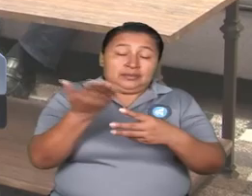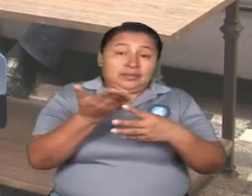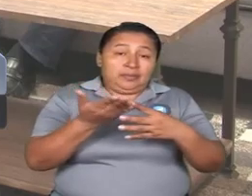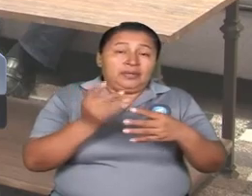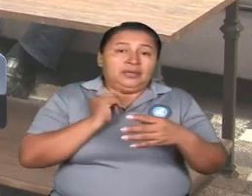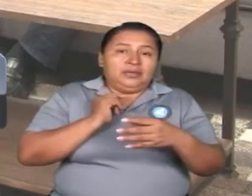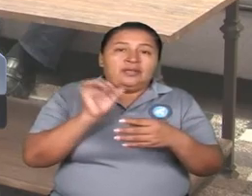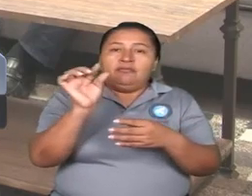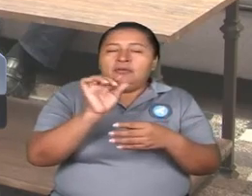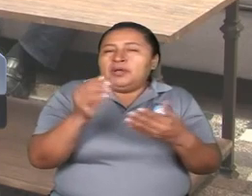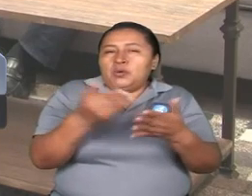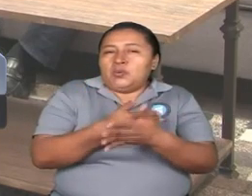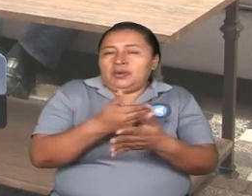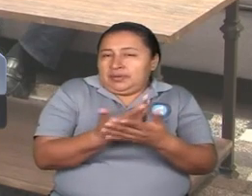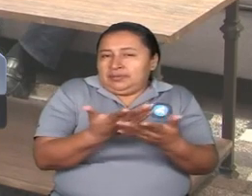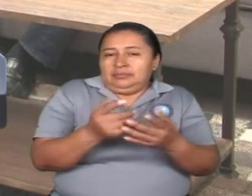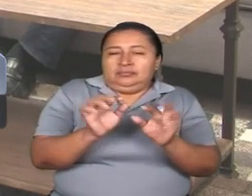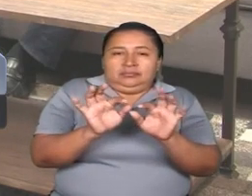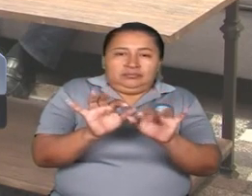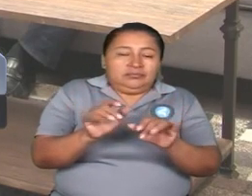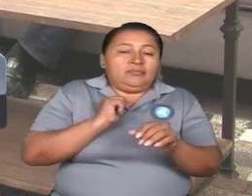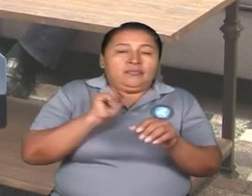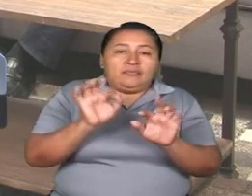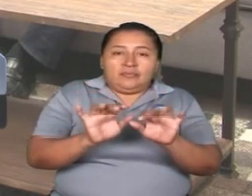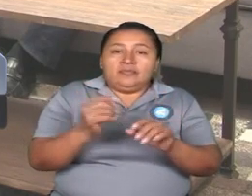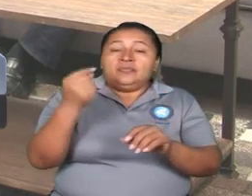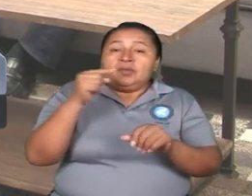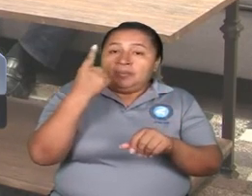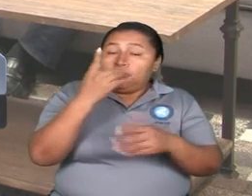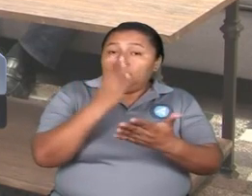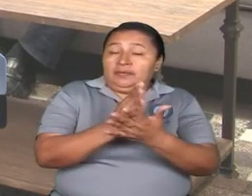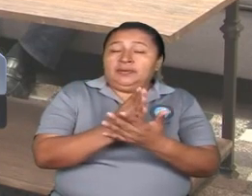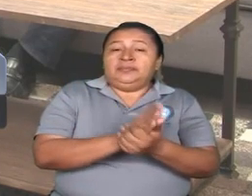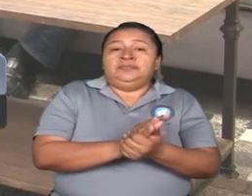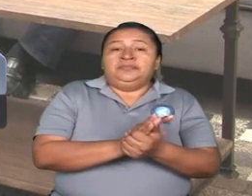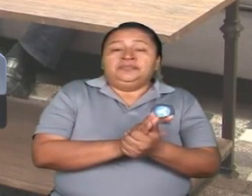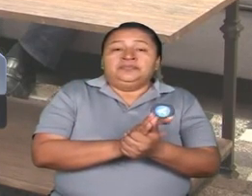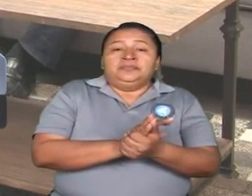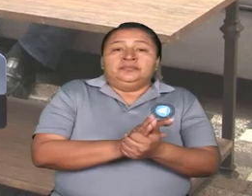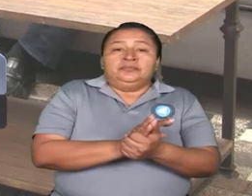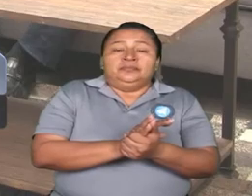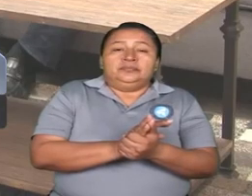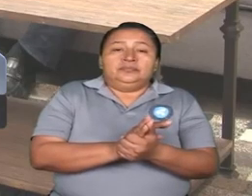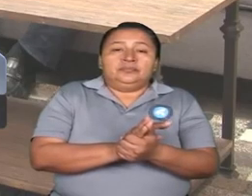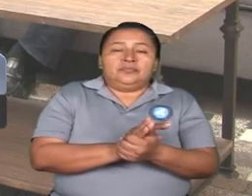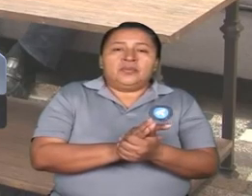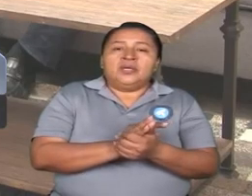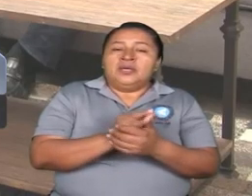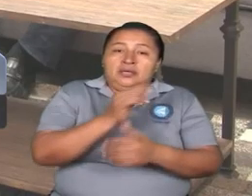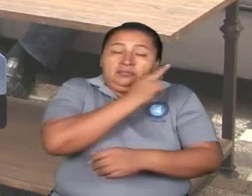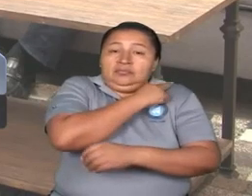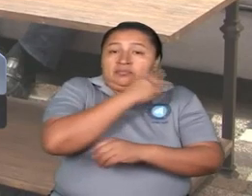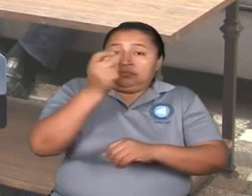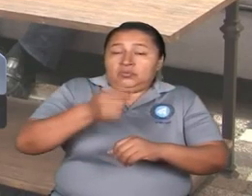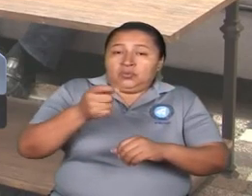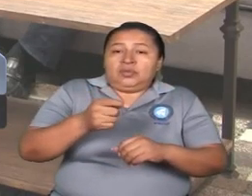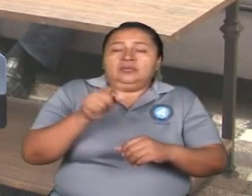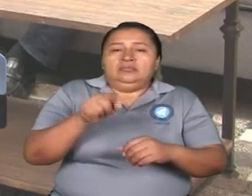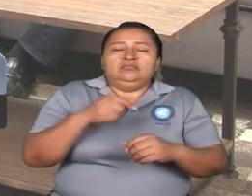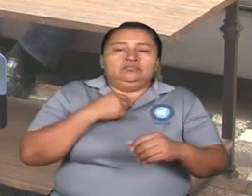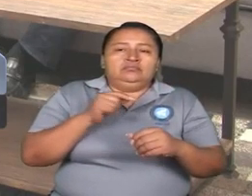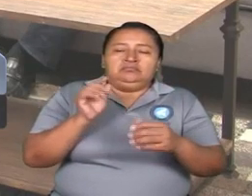forma modesta. ¿Ya? Pero en una ocasión, el ingeniero Núñez,